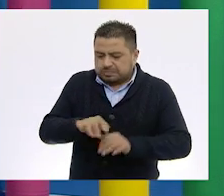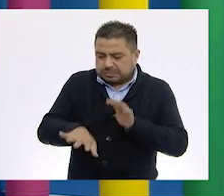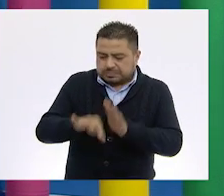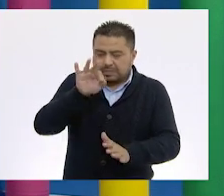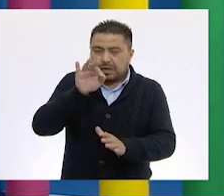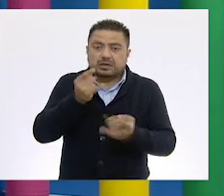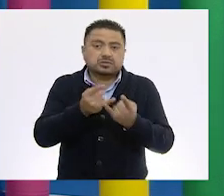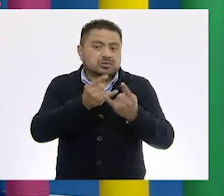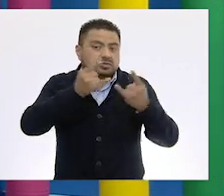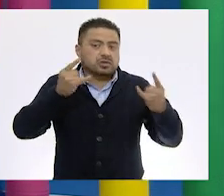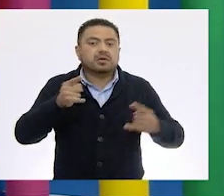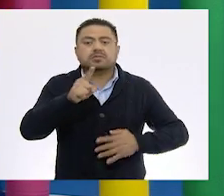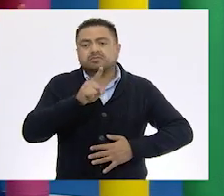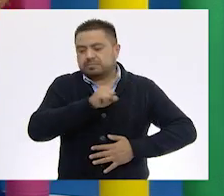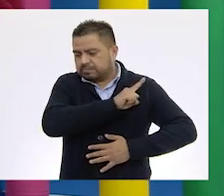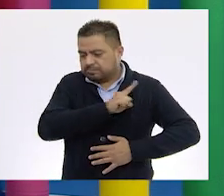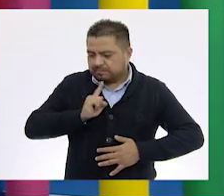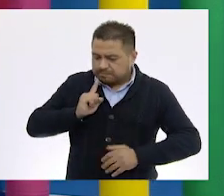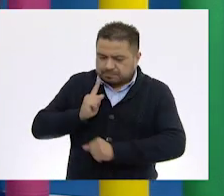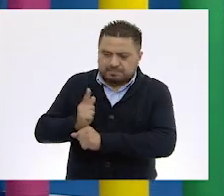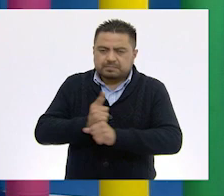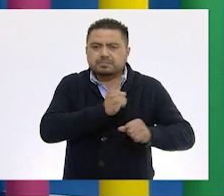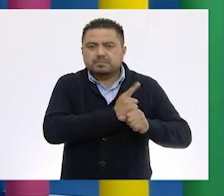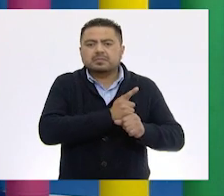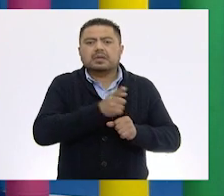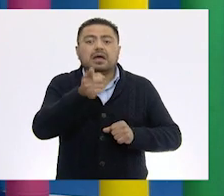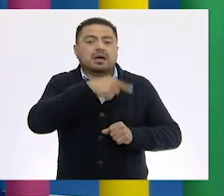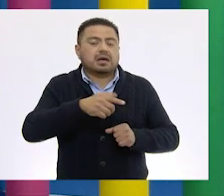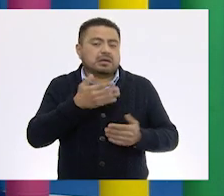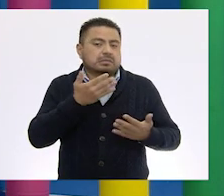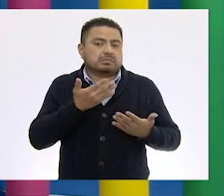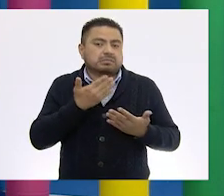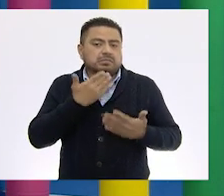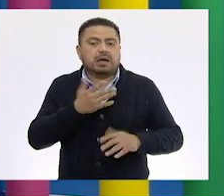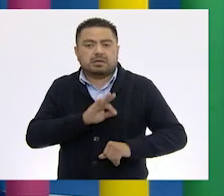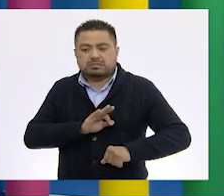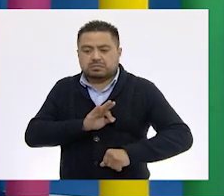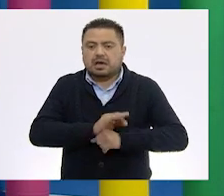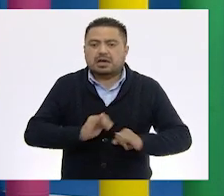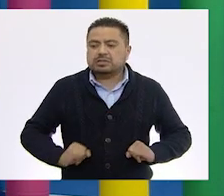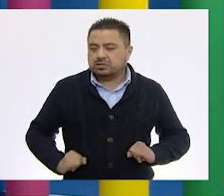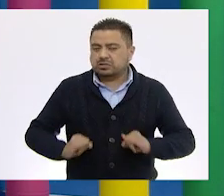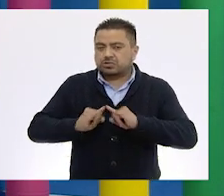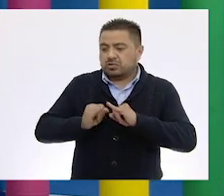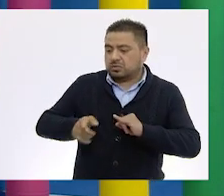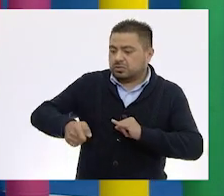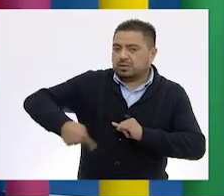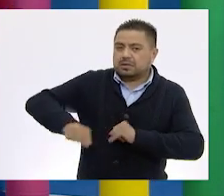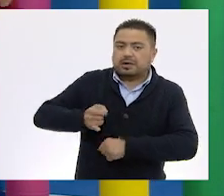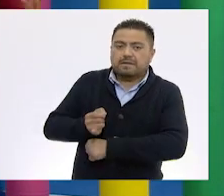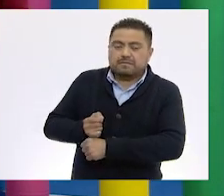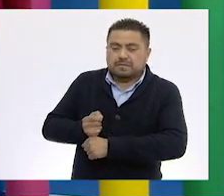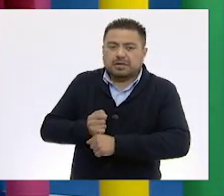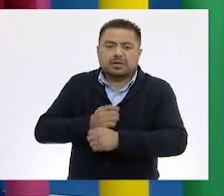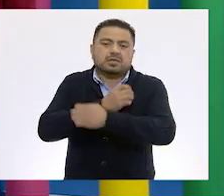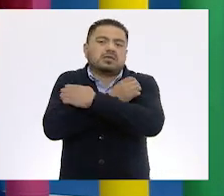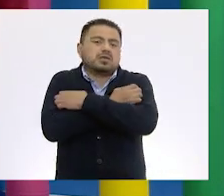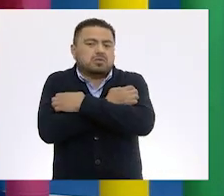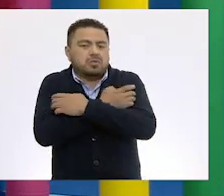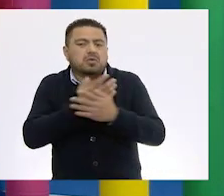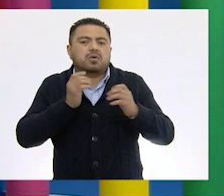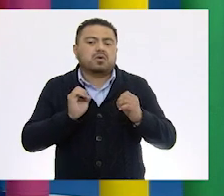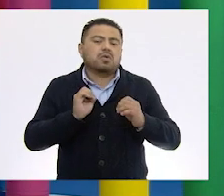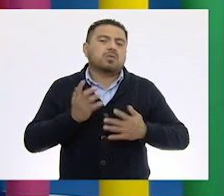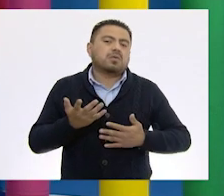información histórica, tienen que observar que sea respaldada por alguna institución de investigación, de educación o